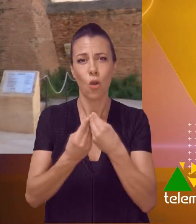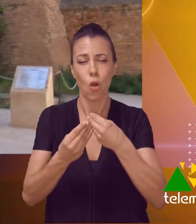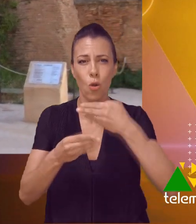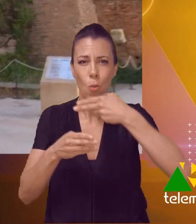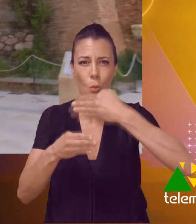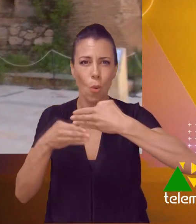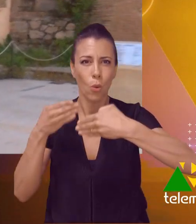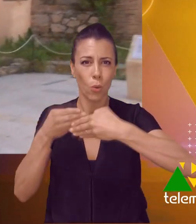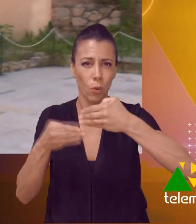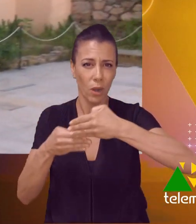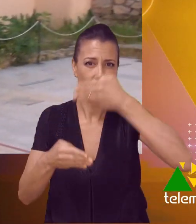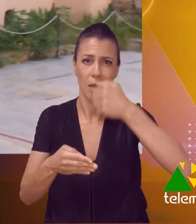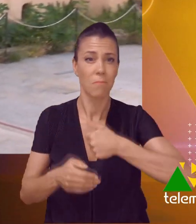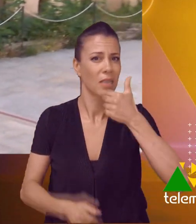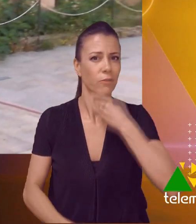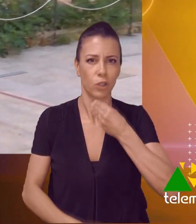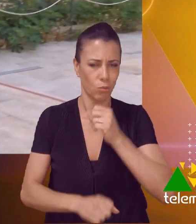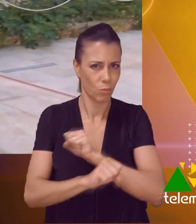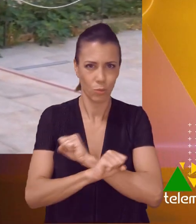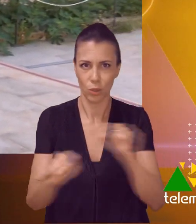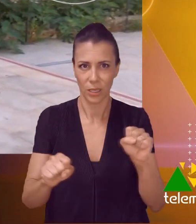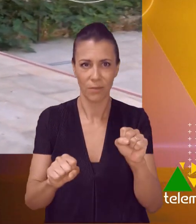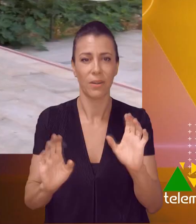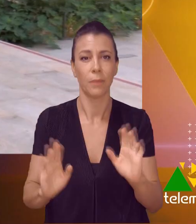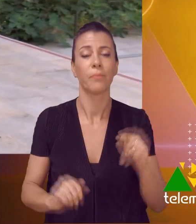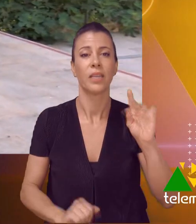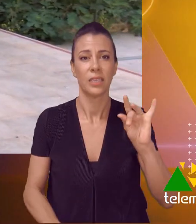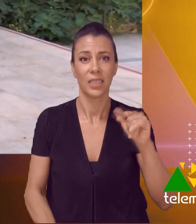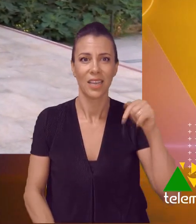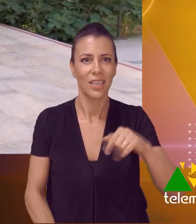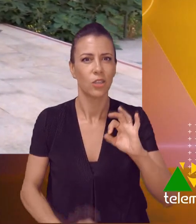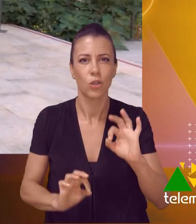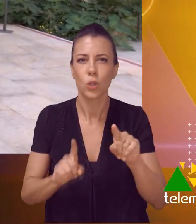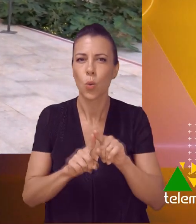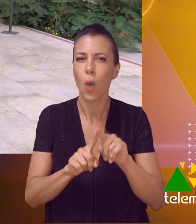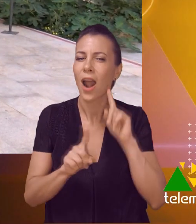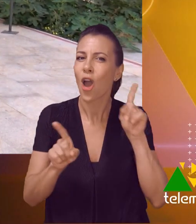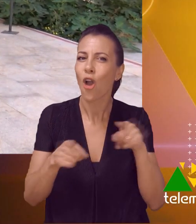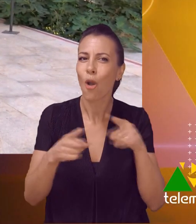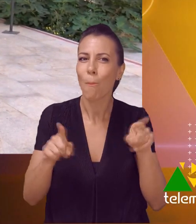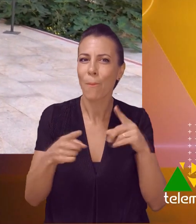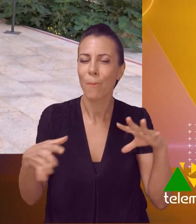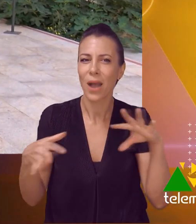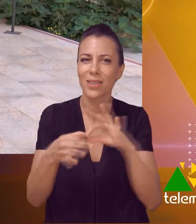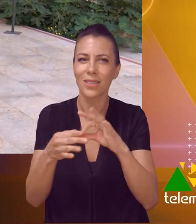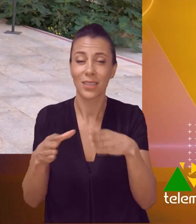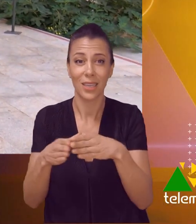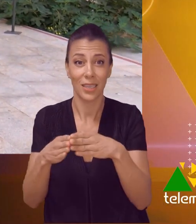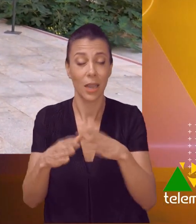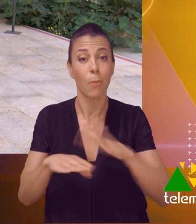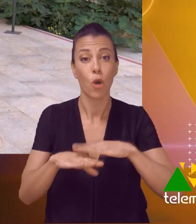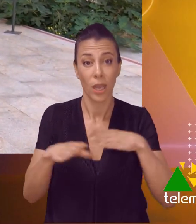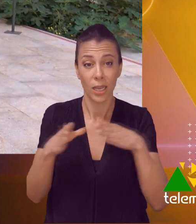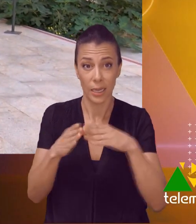fin, más bonito imposible. Imposible. Este es el compás de la iglesia. Esto es la iglesia cuando se